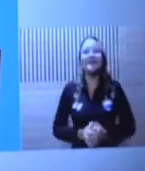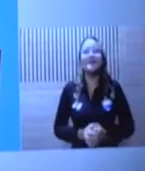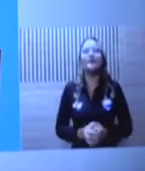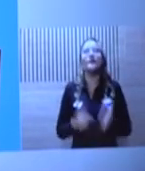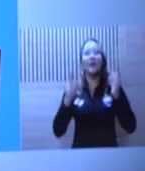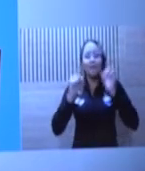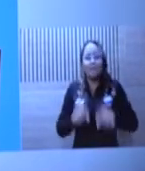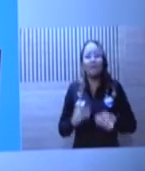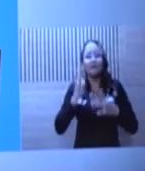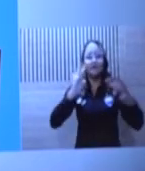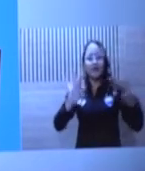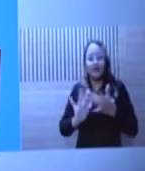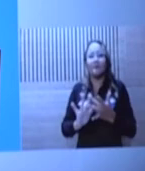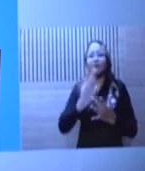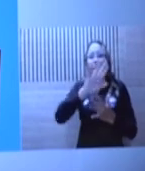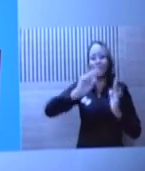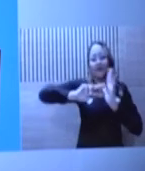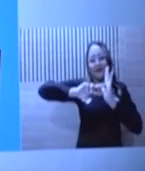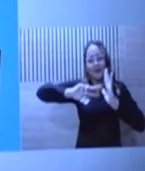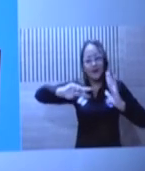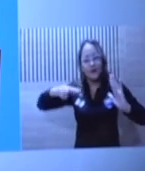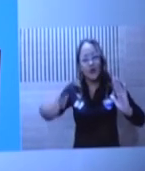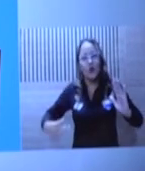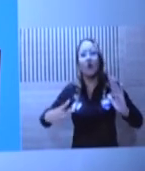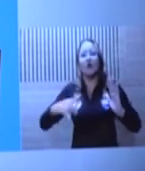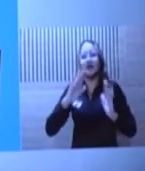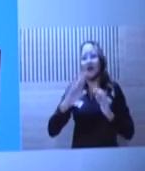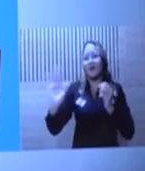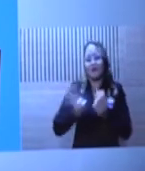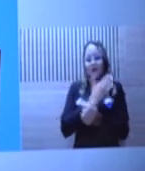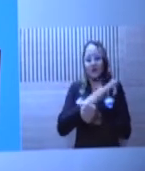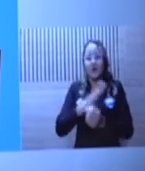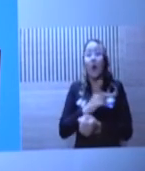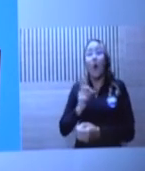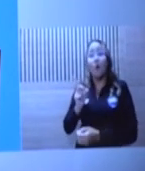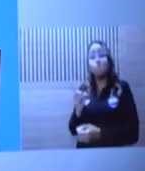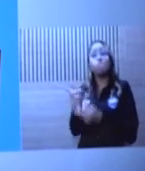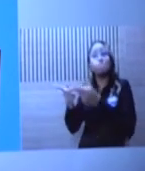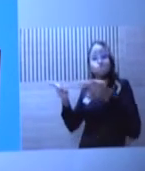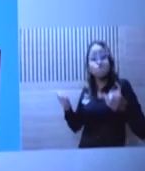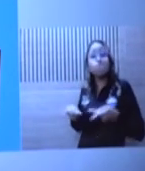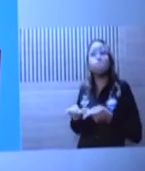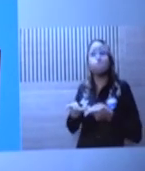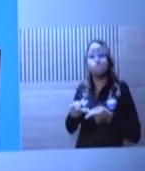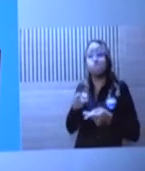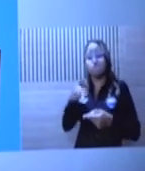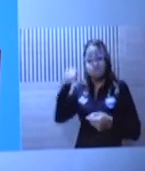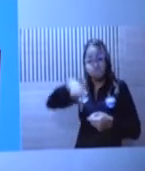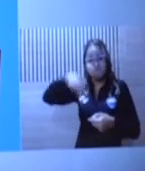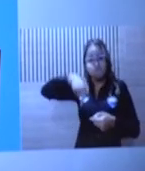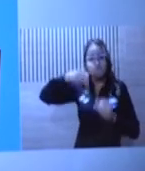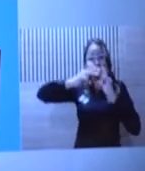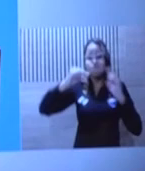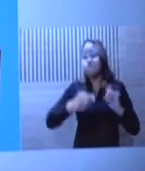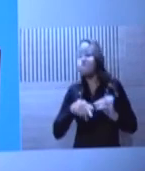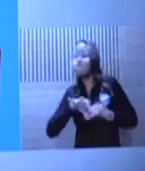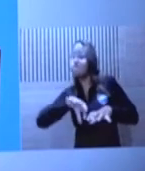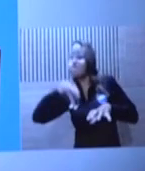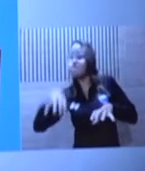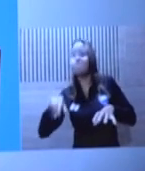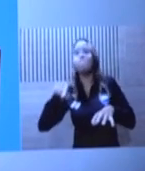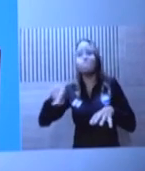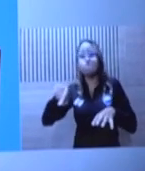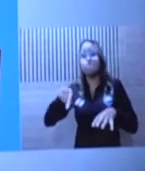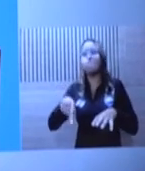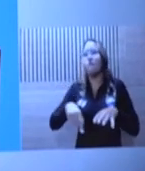musical aquí va a quedar un estudio de grabación en la mitad de esto para nosotros hacer el trabajo final que es un ensamble no tenemos nunca dónde nos toca entonces Buscar de dónde para